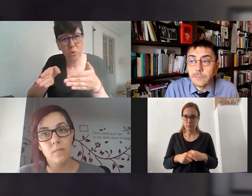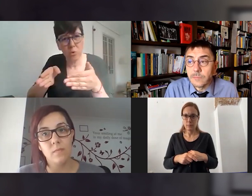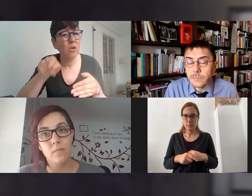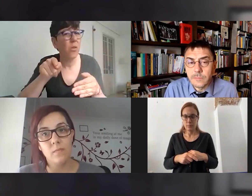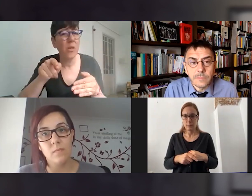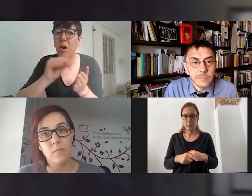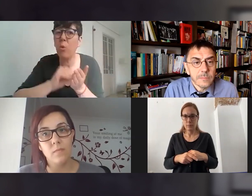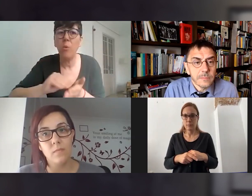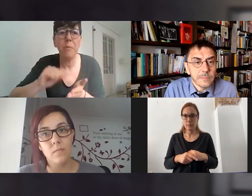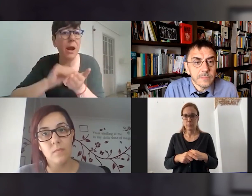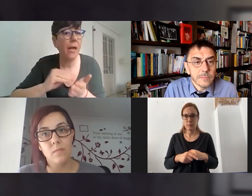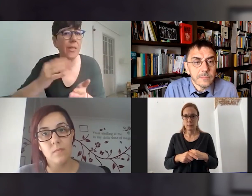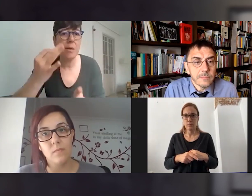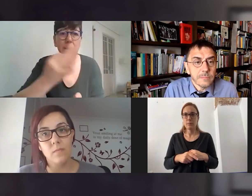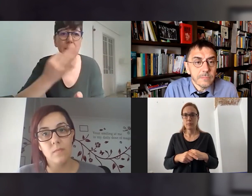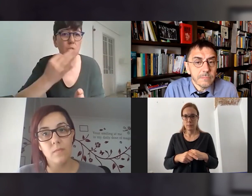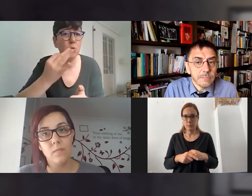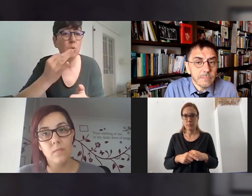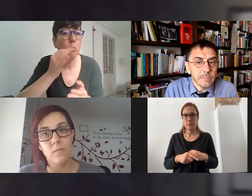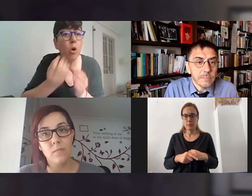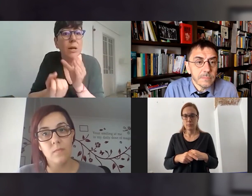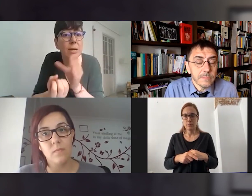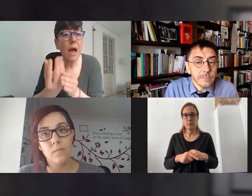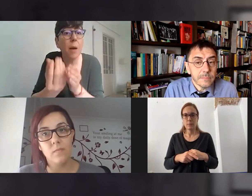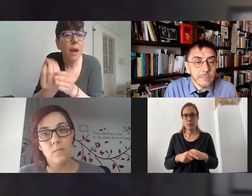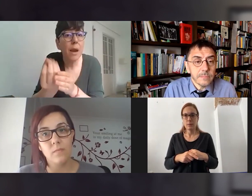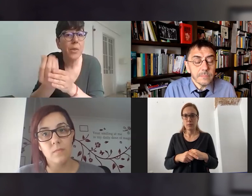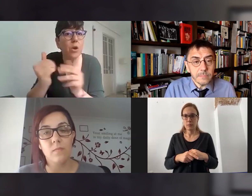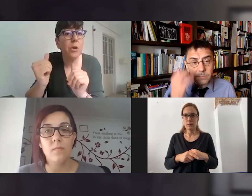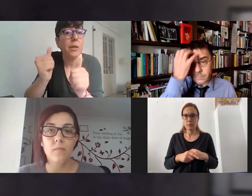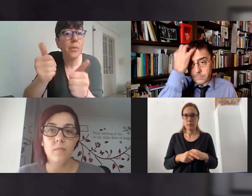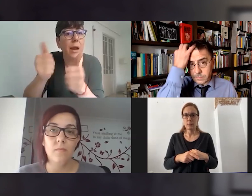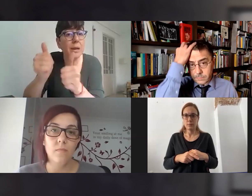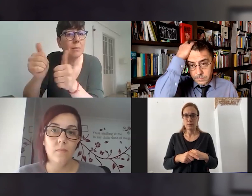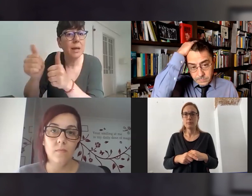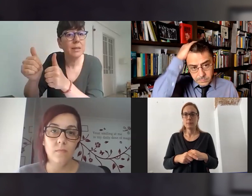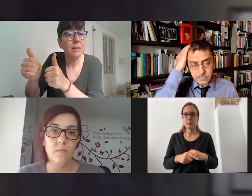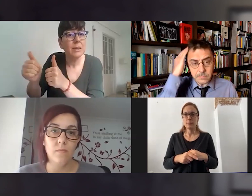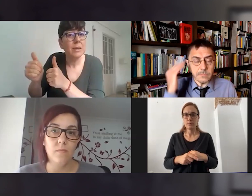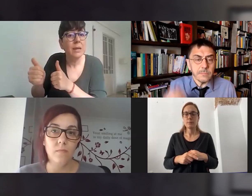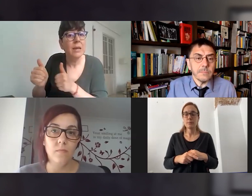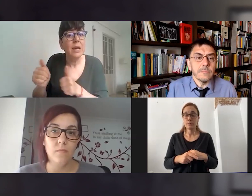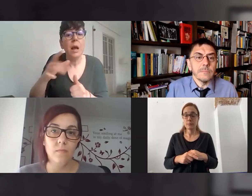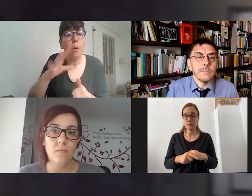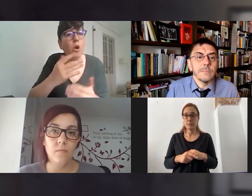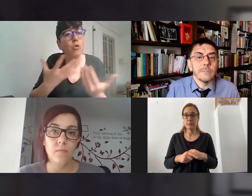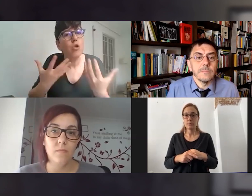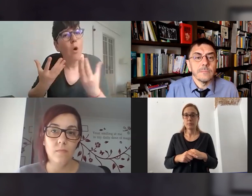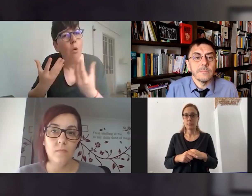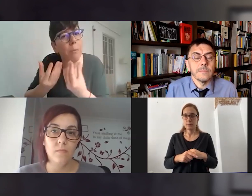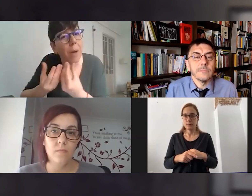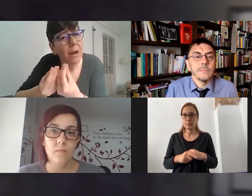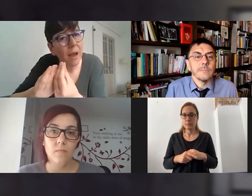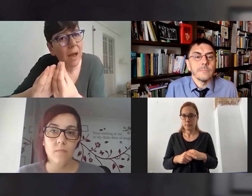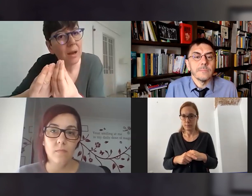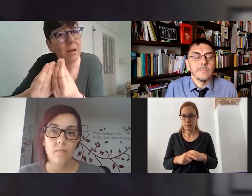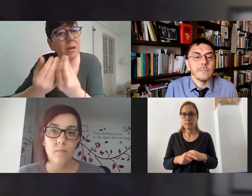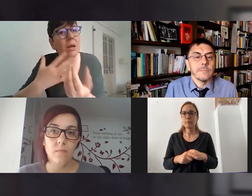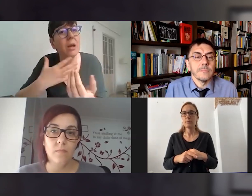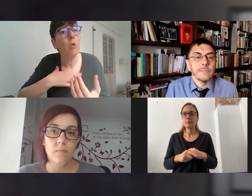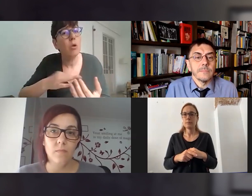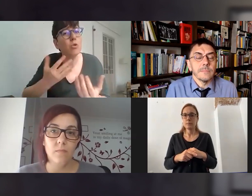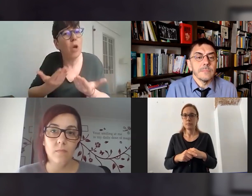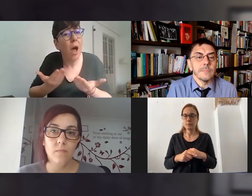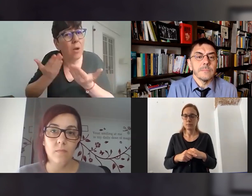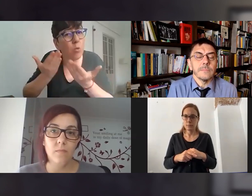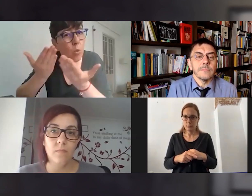da la sensación de que estamos desviando la atención y eso debemos recuperarlo, volver a mirar, porque están apareciendo muchas iniciativas y